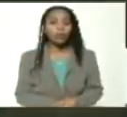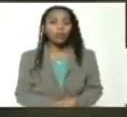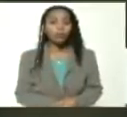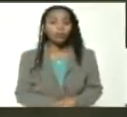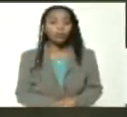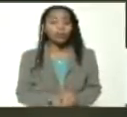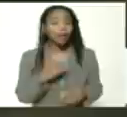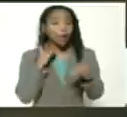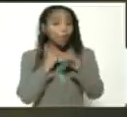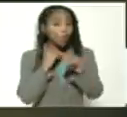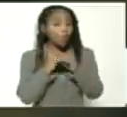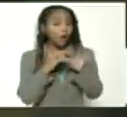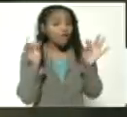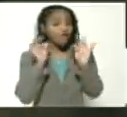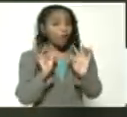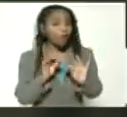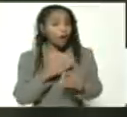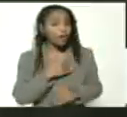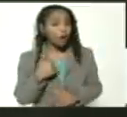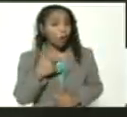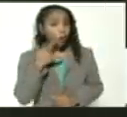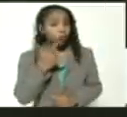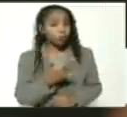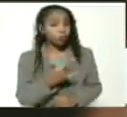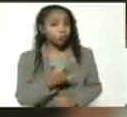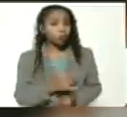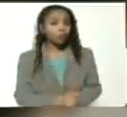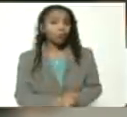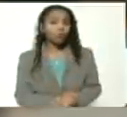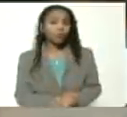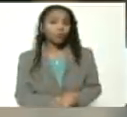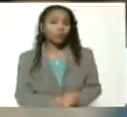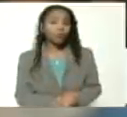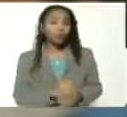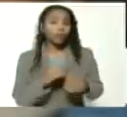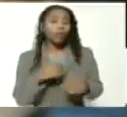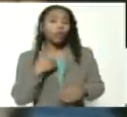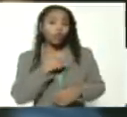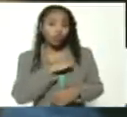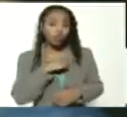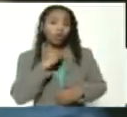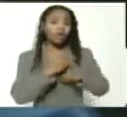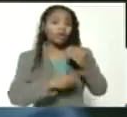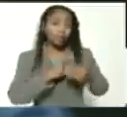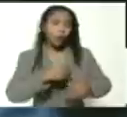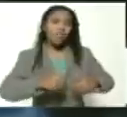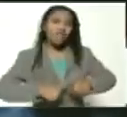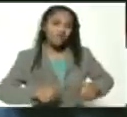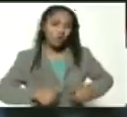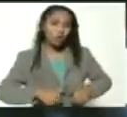Igualmente quiero destacar que hemos hecho un esfuerzo sostenido